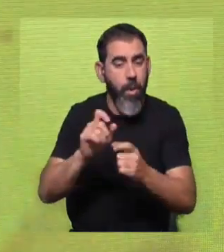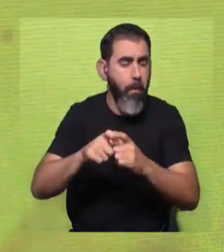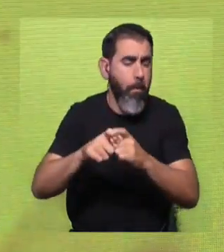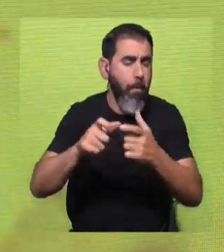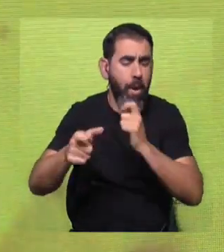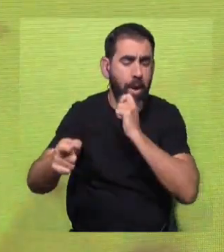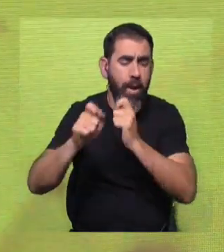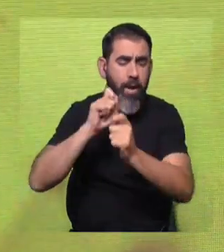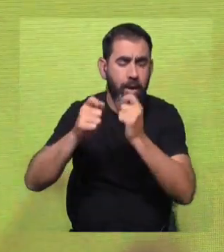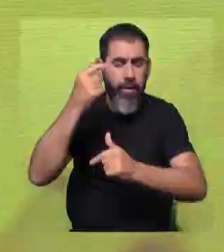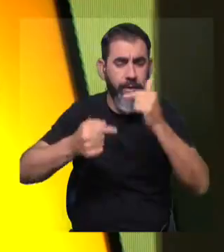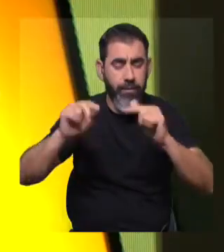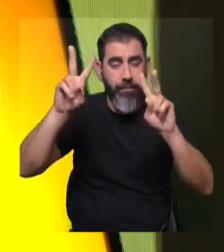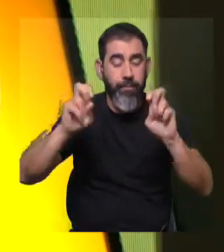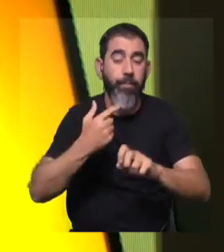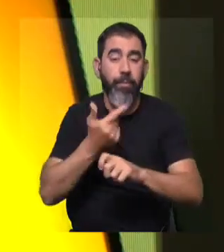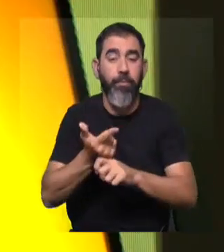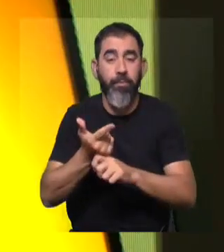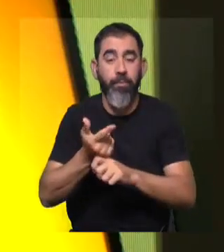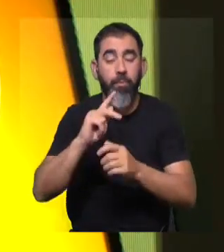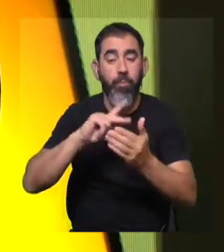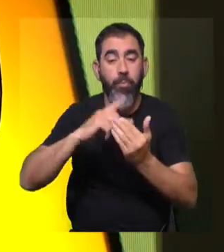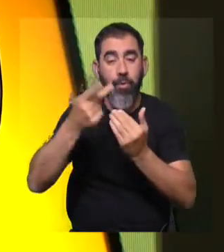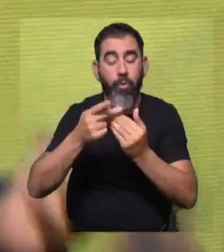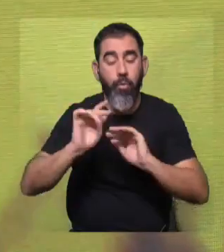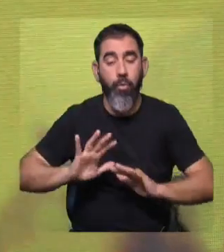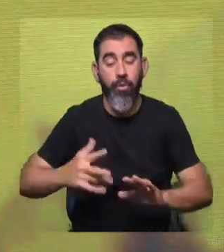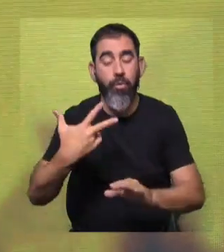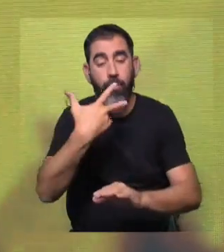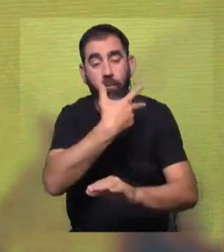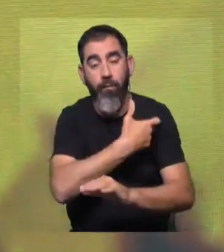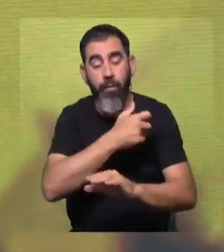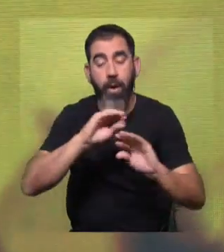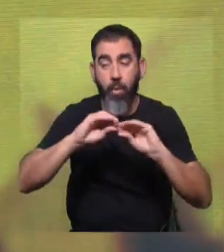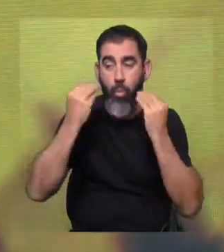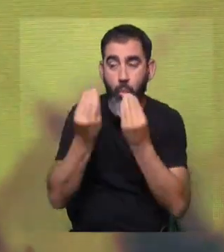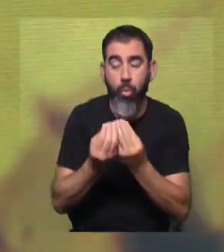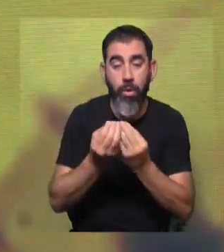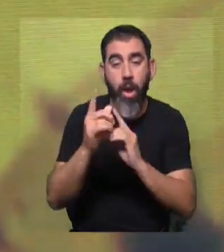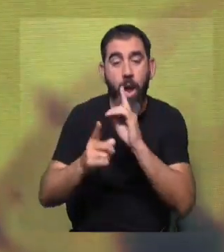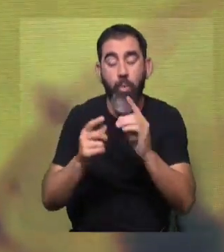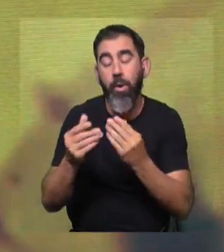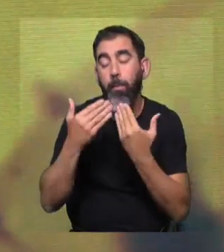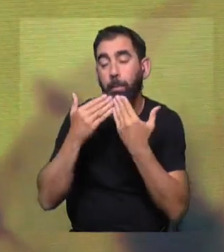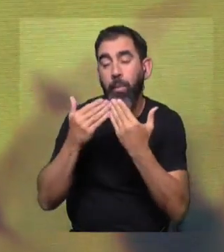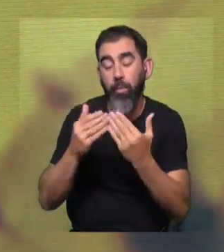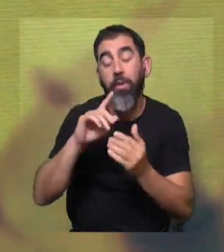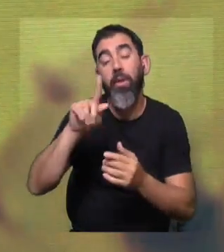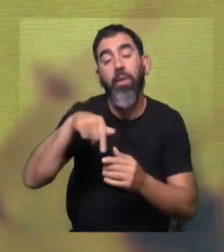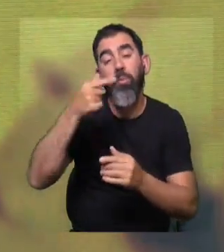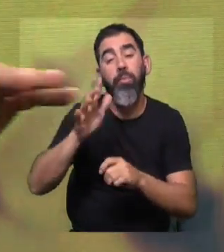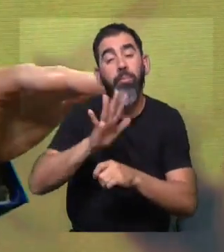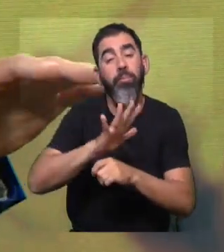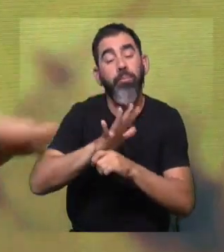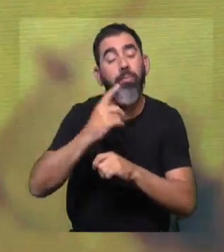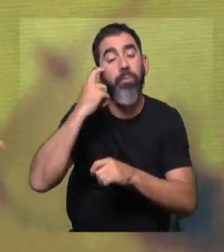notas contigo, ¿no? Por temas que tenían que ver primero con los proyectos de elaboración de vacunas a nivel global, después con algunas consultas, y después quedó como